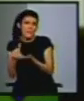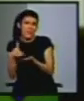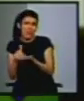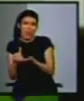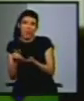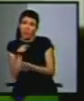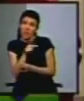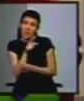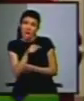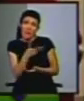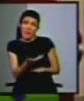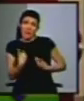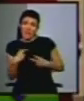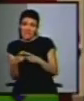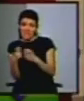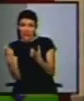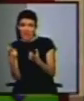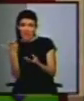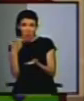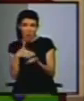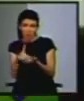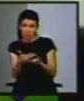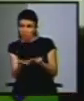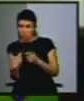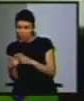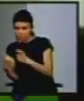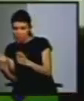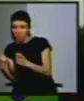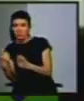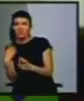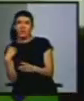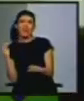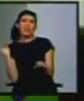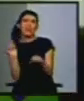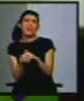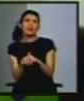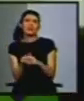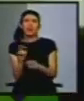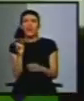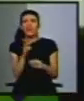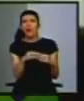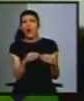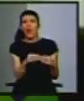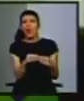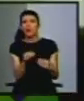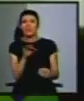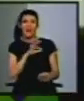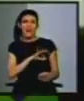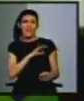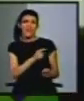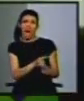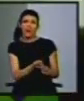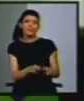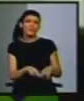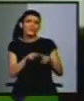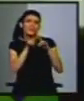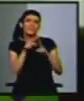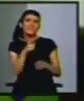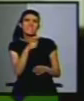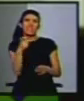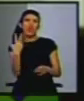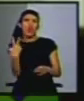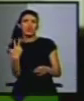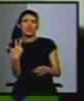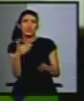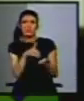hizo el cheque por el monto total. Si el depósito... El depósito era dólares, al precio del banco eran 108 millones y